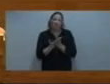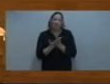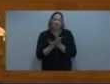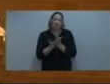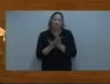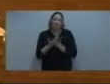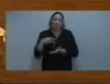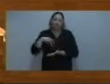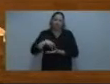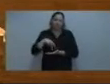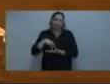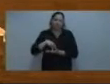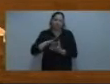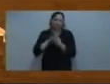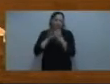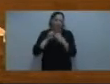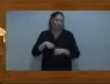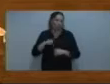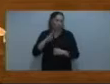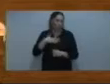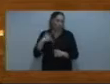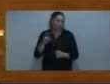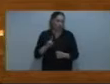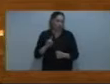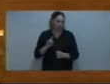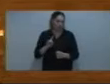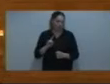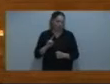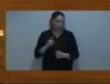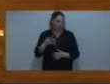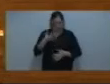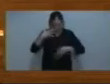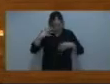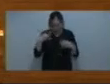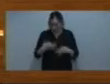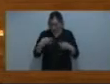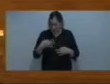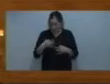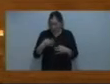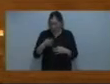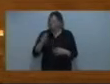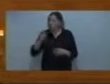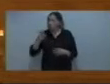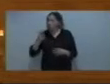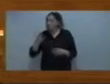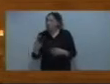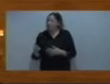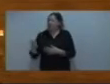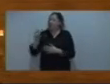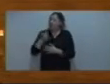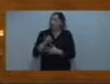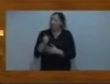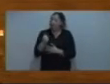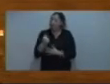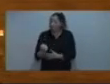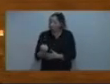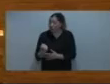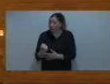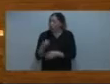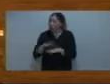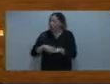no nos quieren en el acuerdo. Si lo que realmente queremos es reforzar la UTE para que funcione, para que vuelva a ser algo bueno,